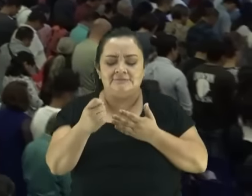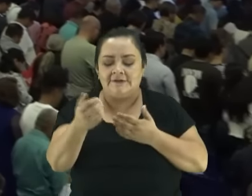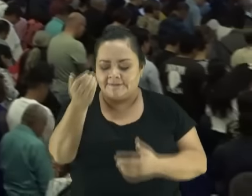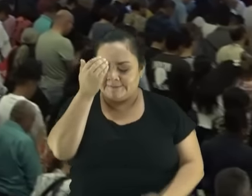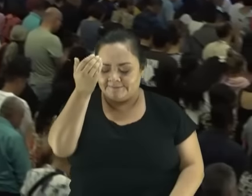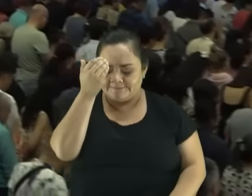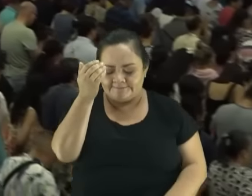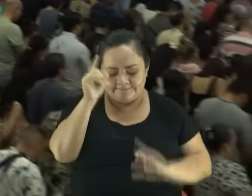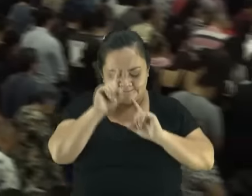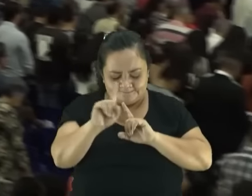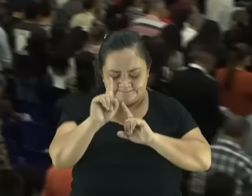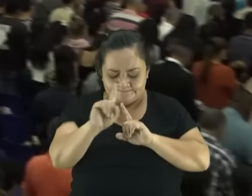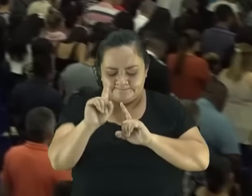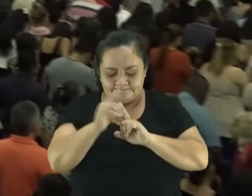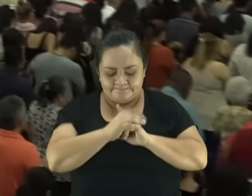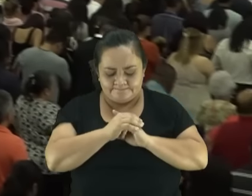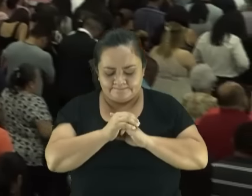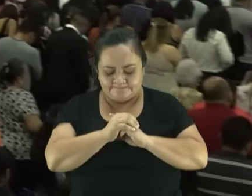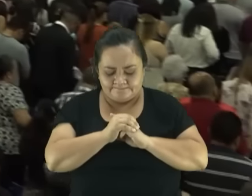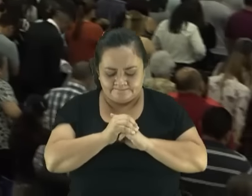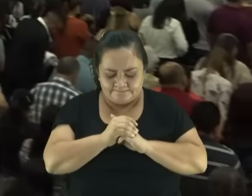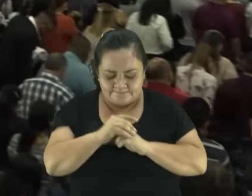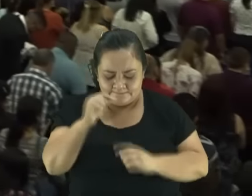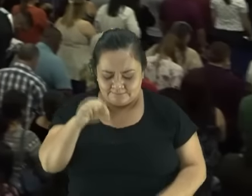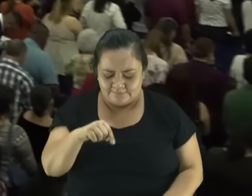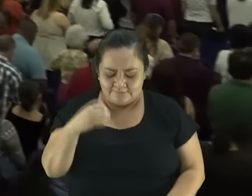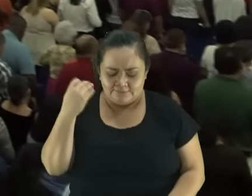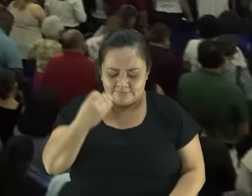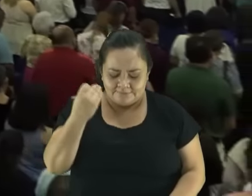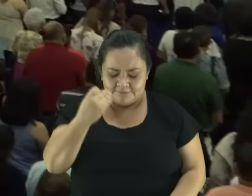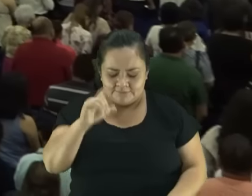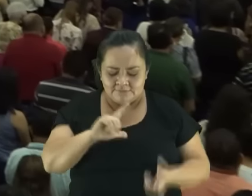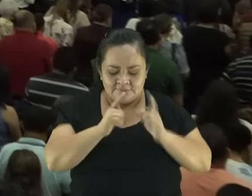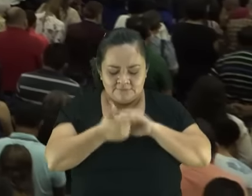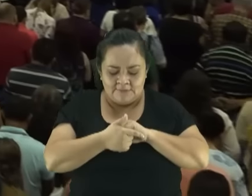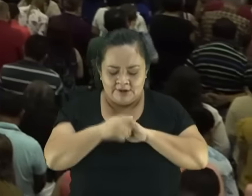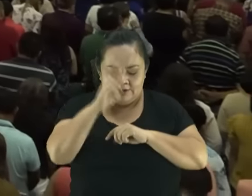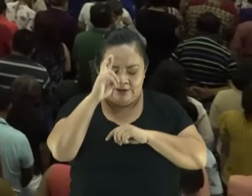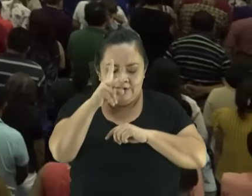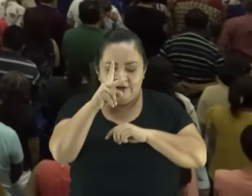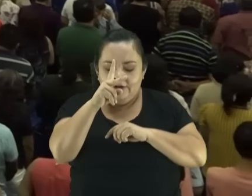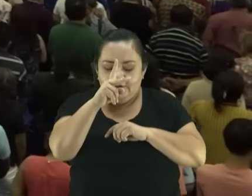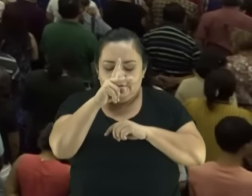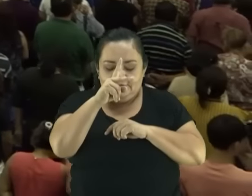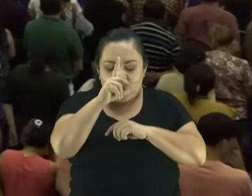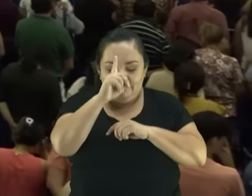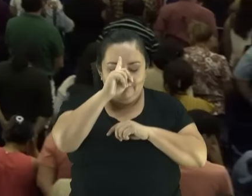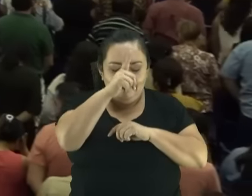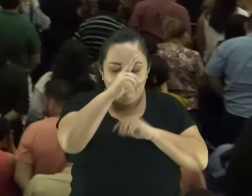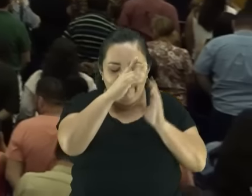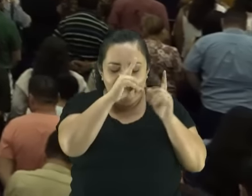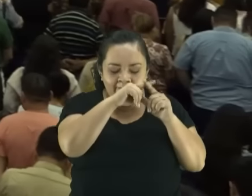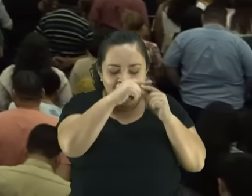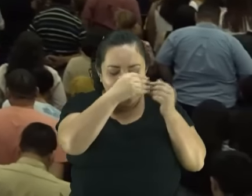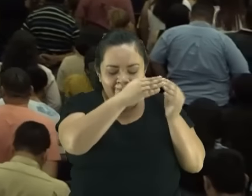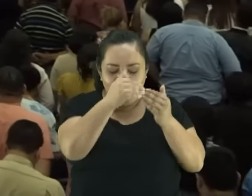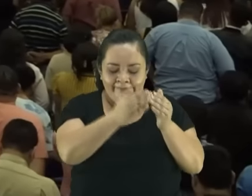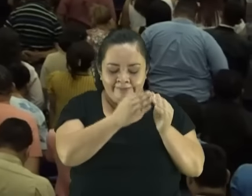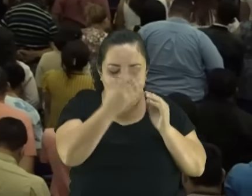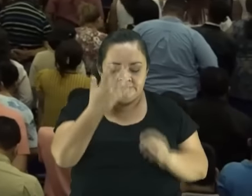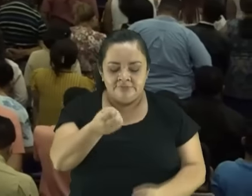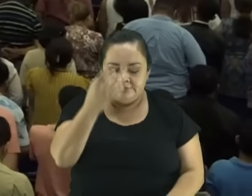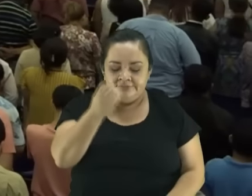orientando hoy necesitamos corregir los errores de Las falsas doctrinas que ser una influencia